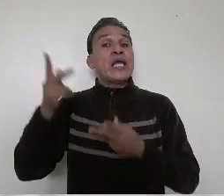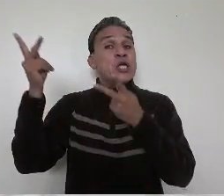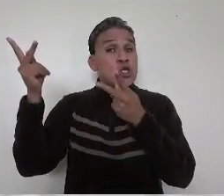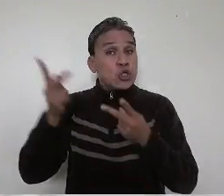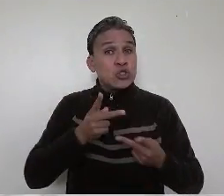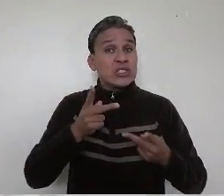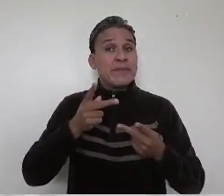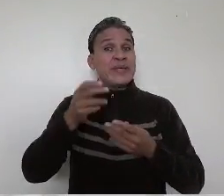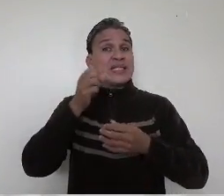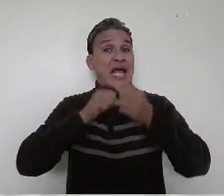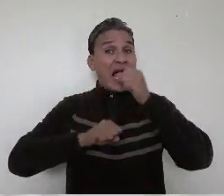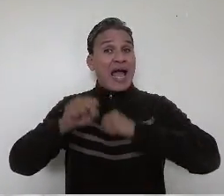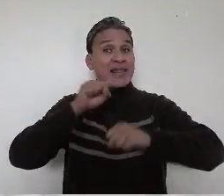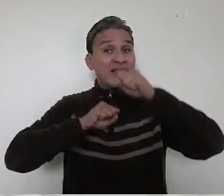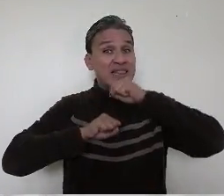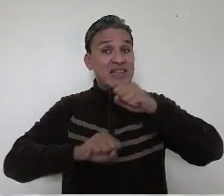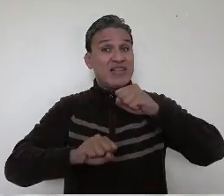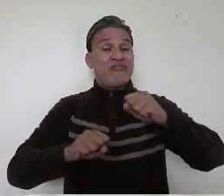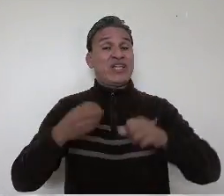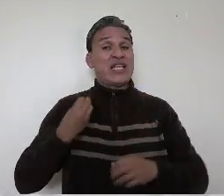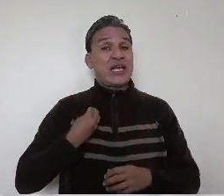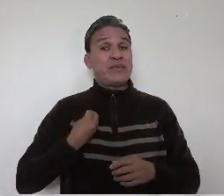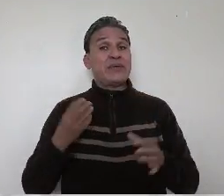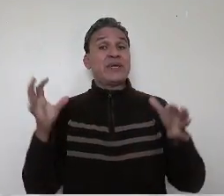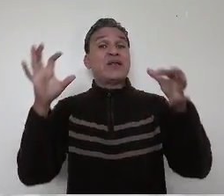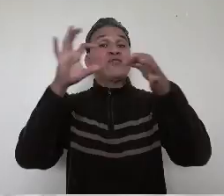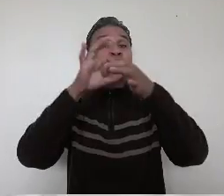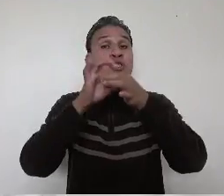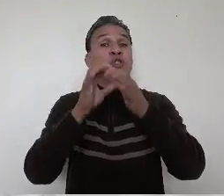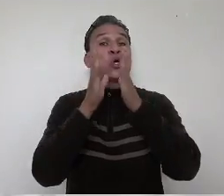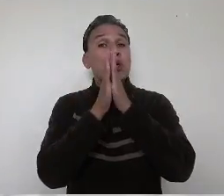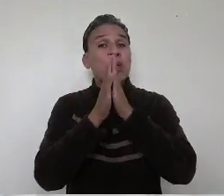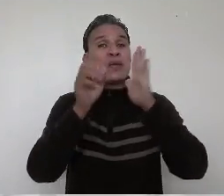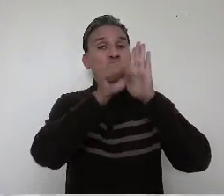vivir la fraternidad en el mundo. Roguemos al Señor.